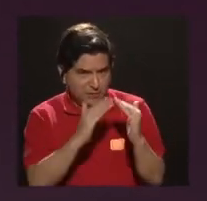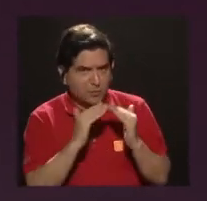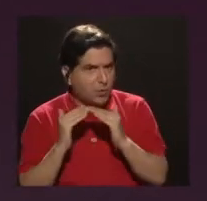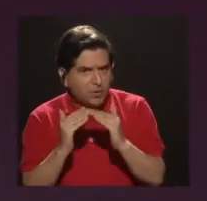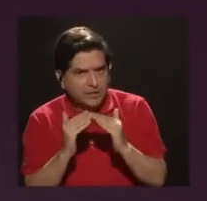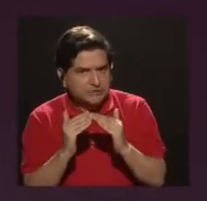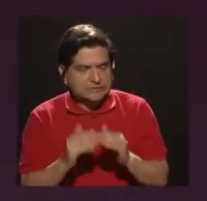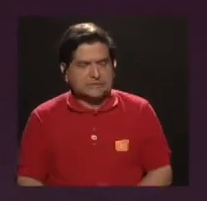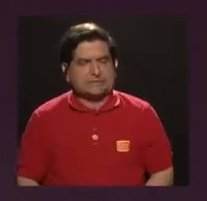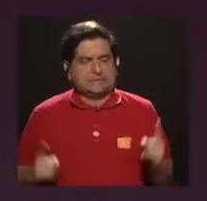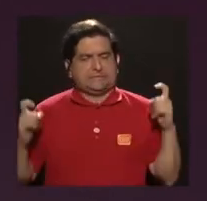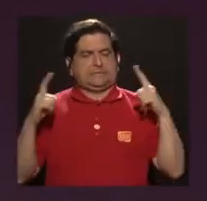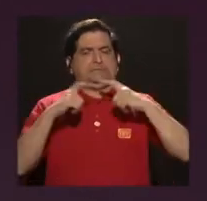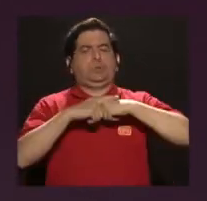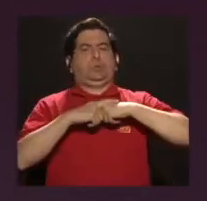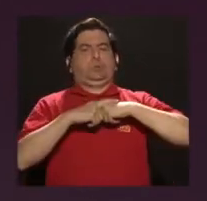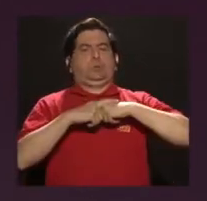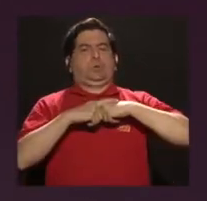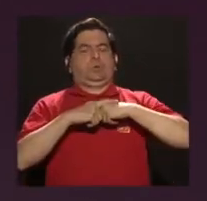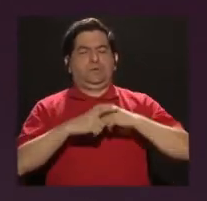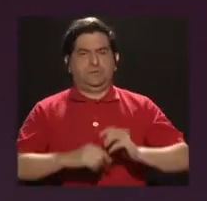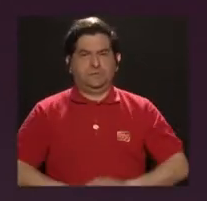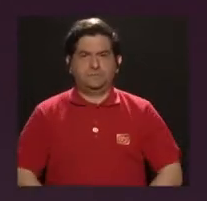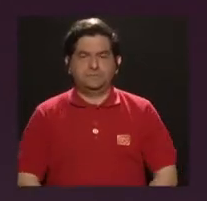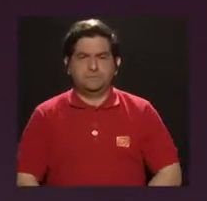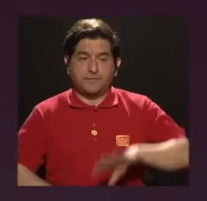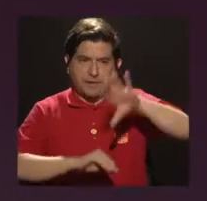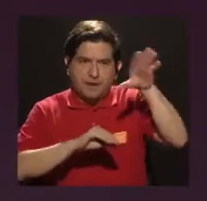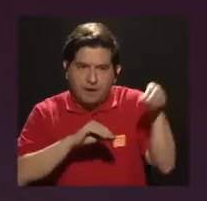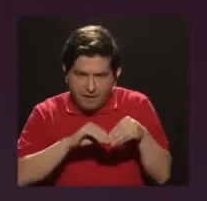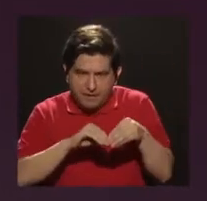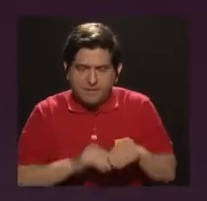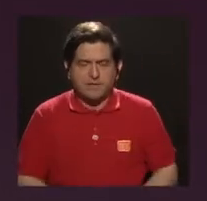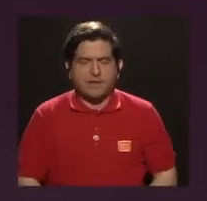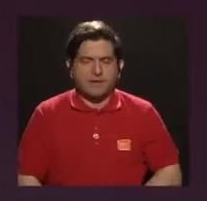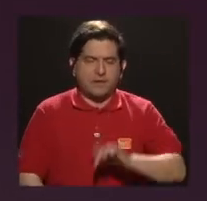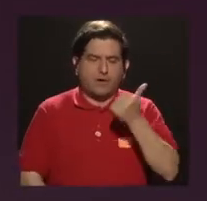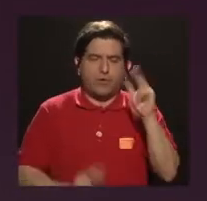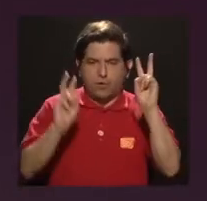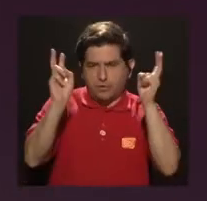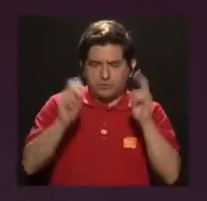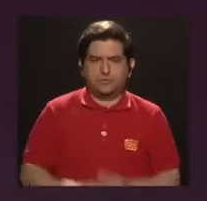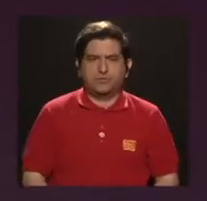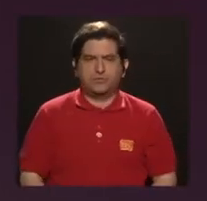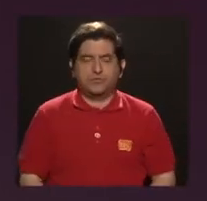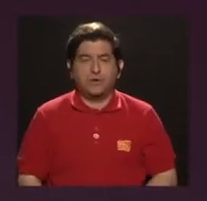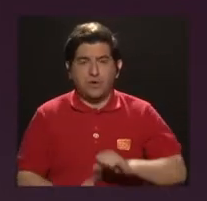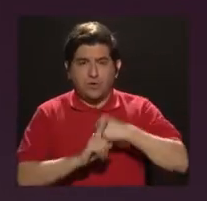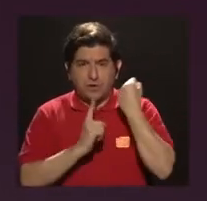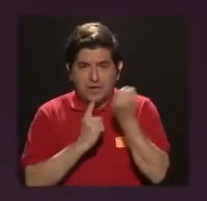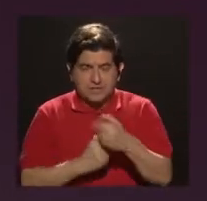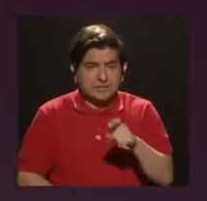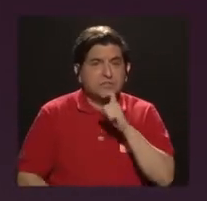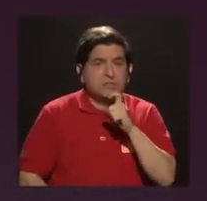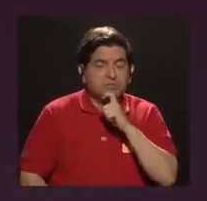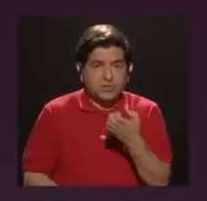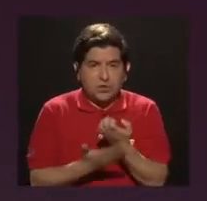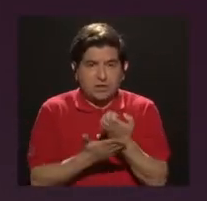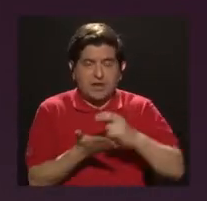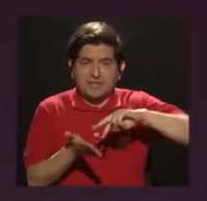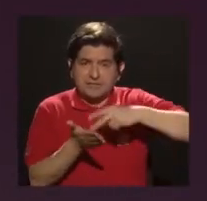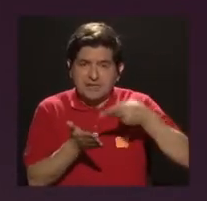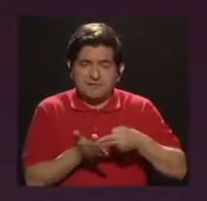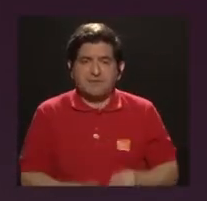es muy complicado y también se generó un tema de las contracciones económicas significa pérdida